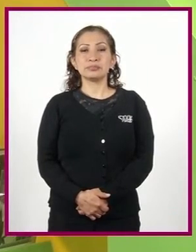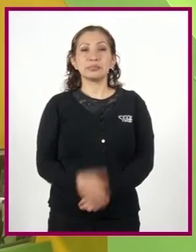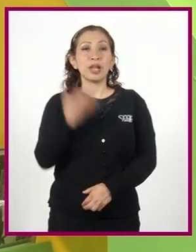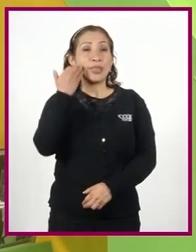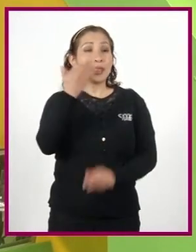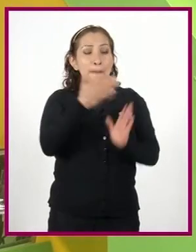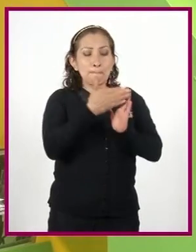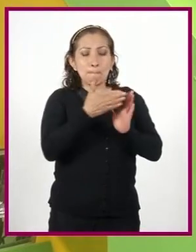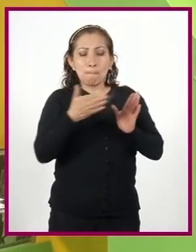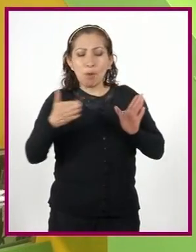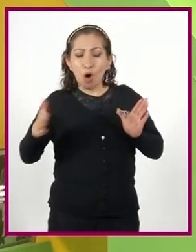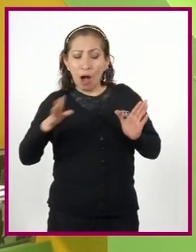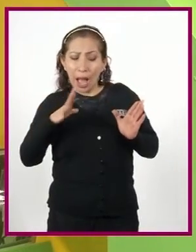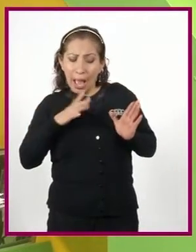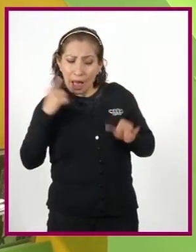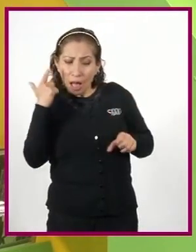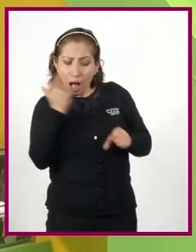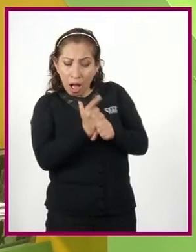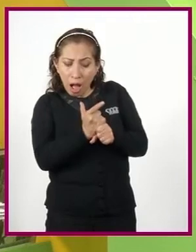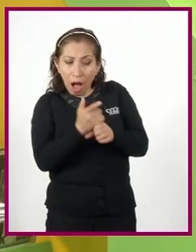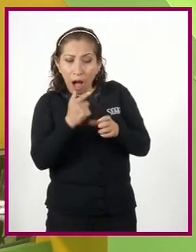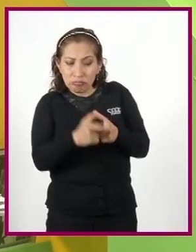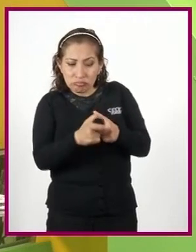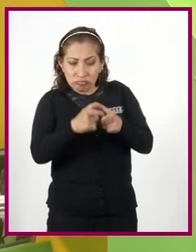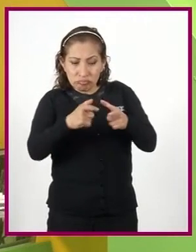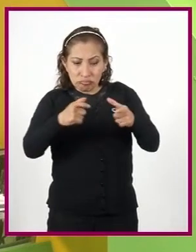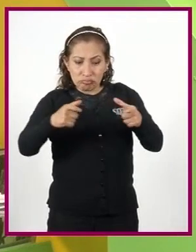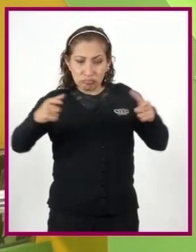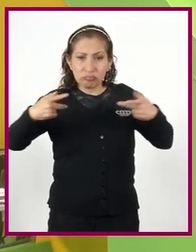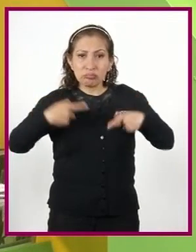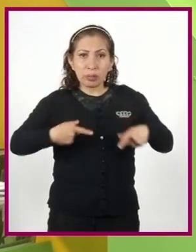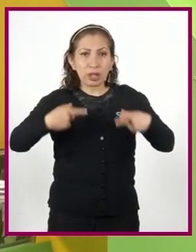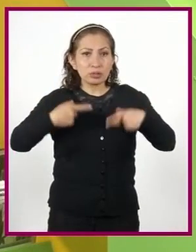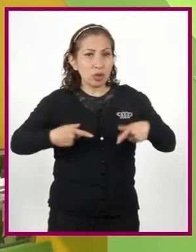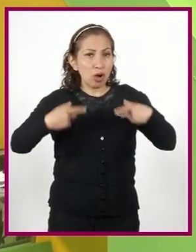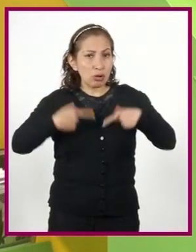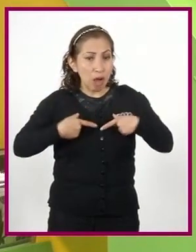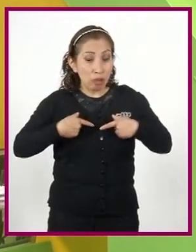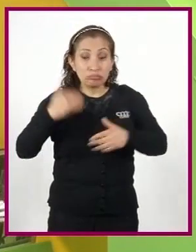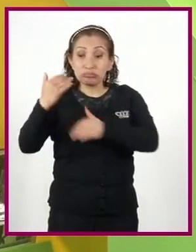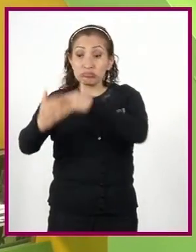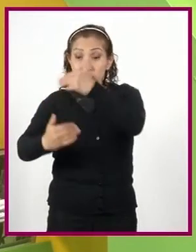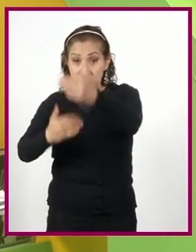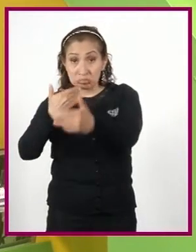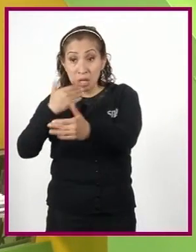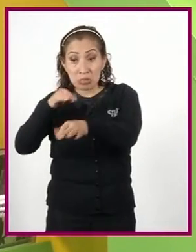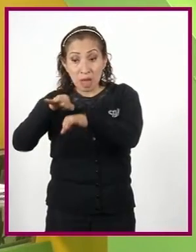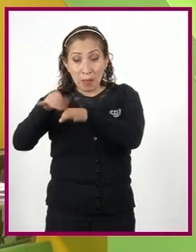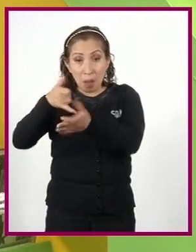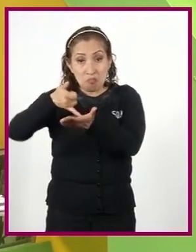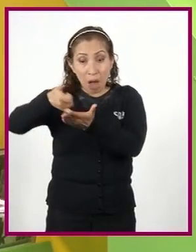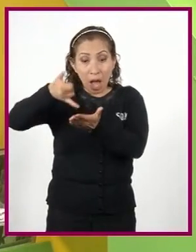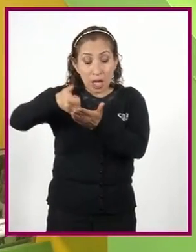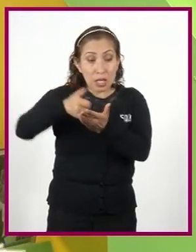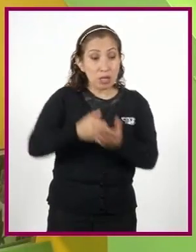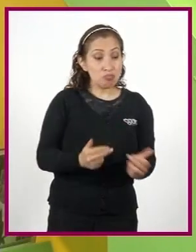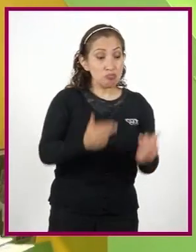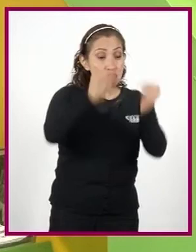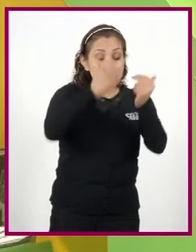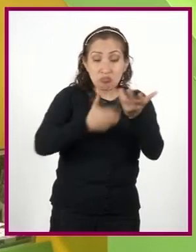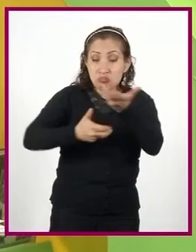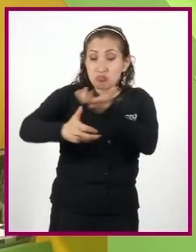Periodo que se caracteriza por un crecimiento de la población, desarrollo de la agricultura y del